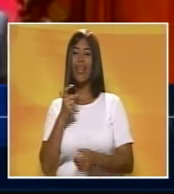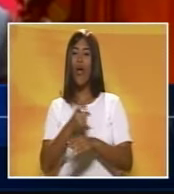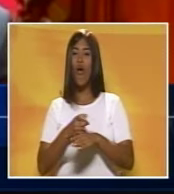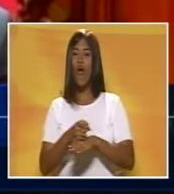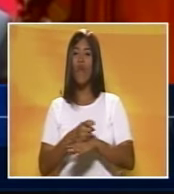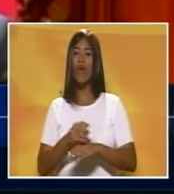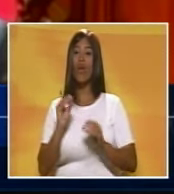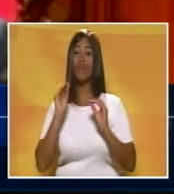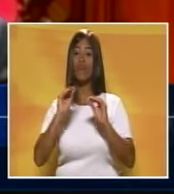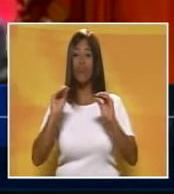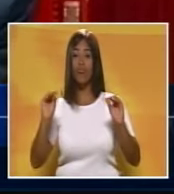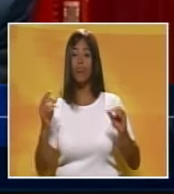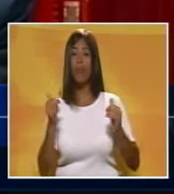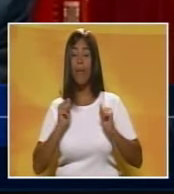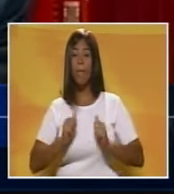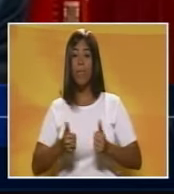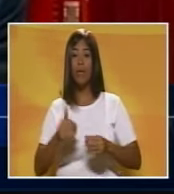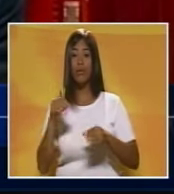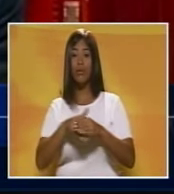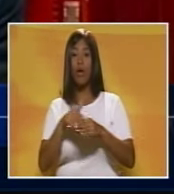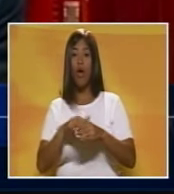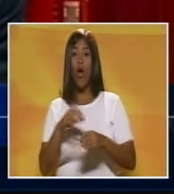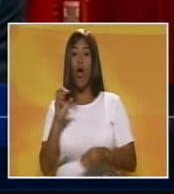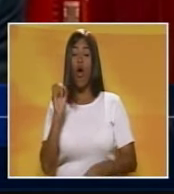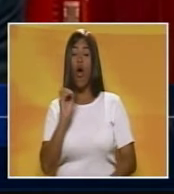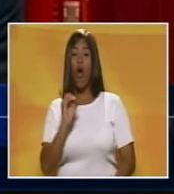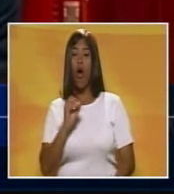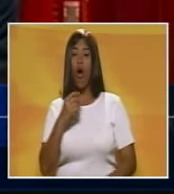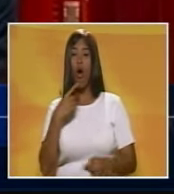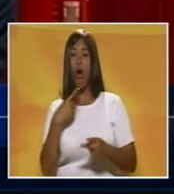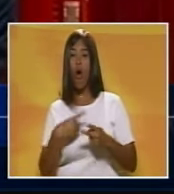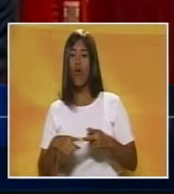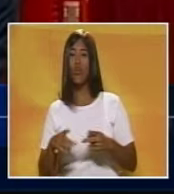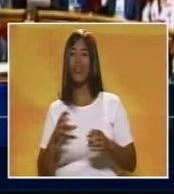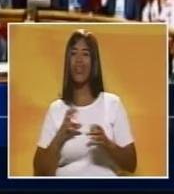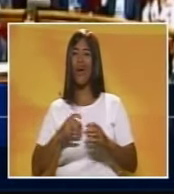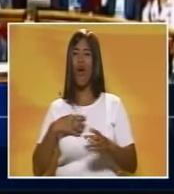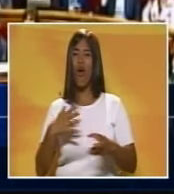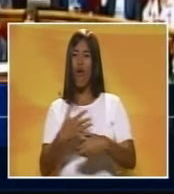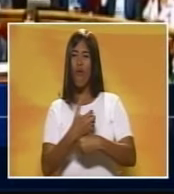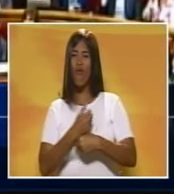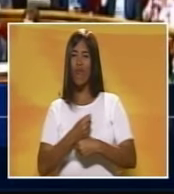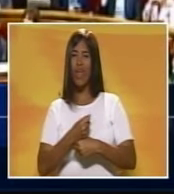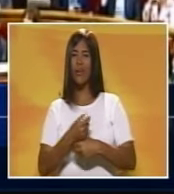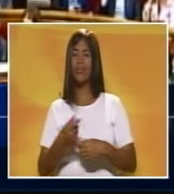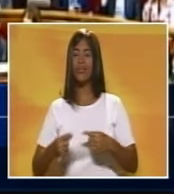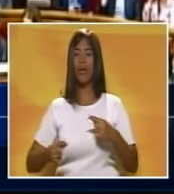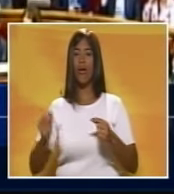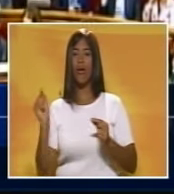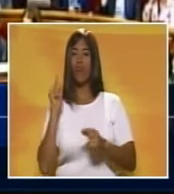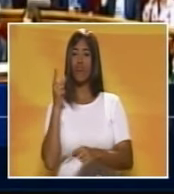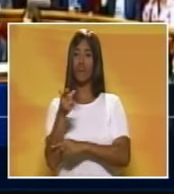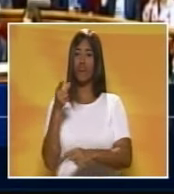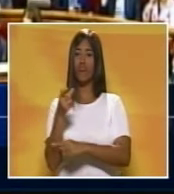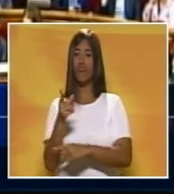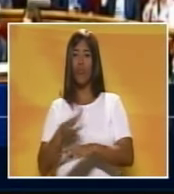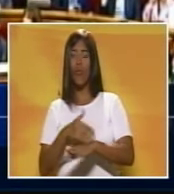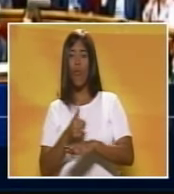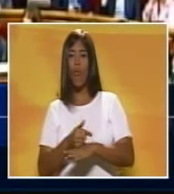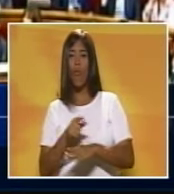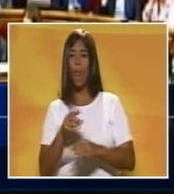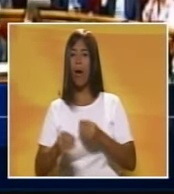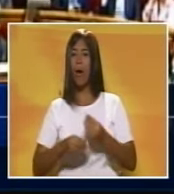que convoque elecciones o se someta a una cuestión de confianza ante acusaciones de inoperatividad de